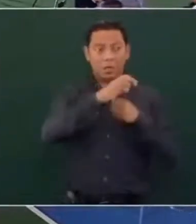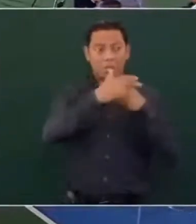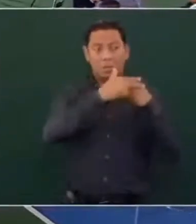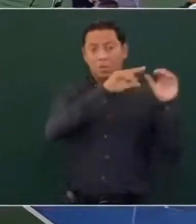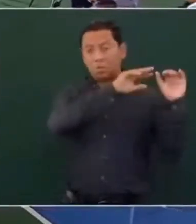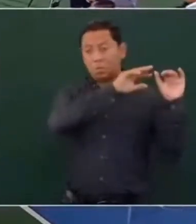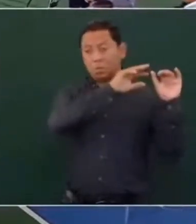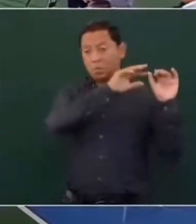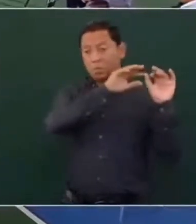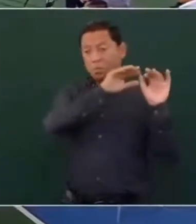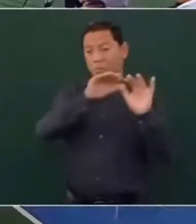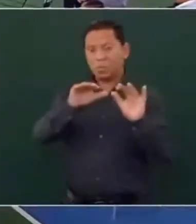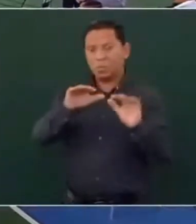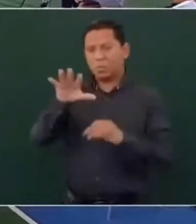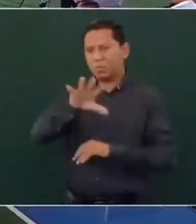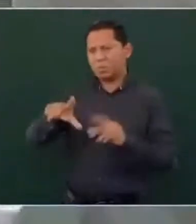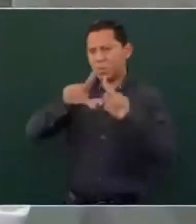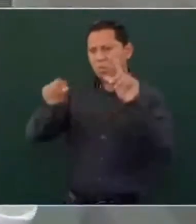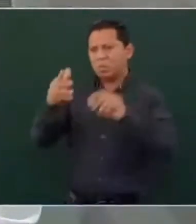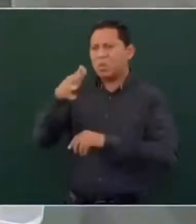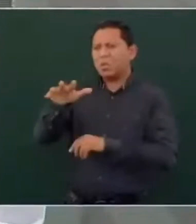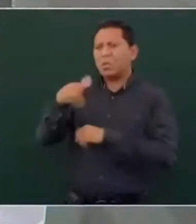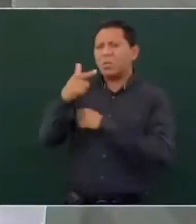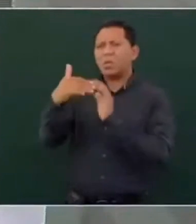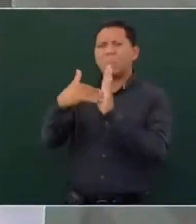10, 12 millones de habitantes.